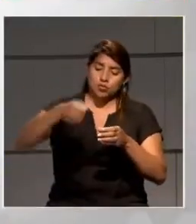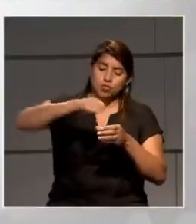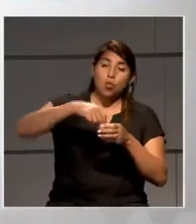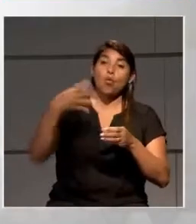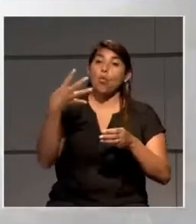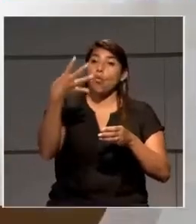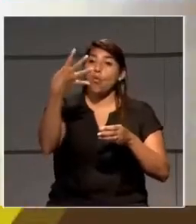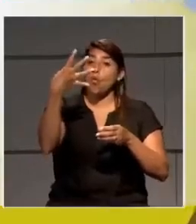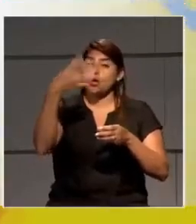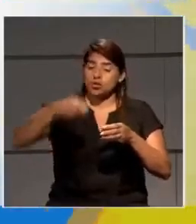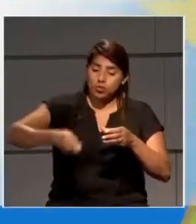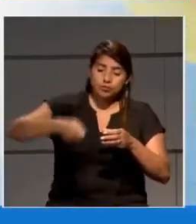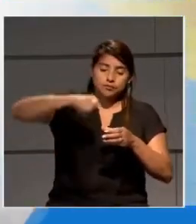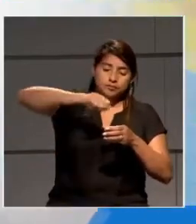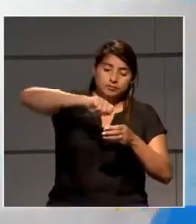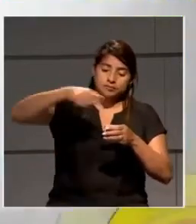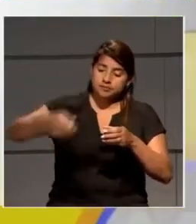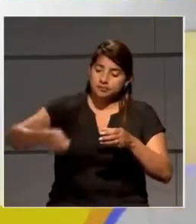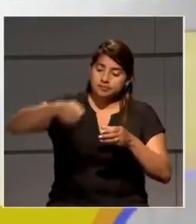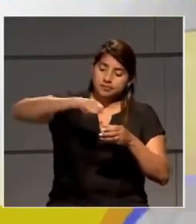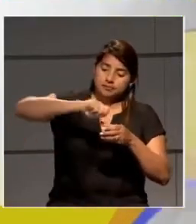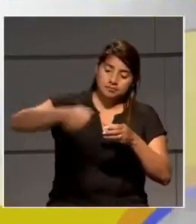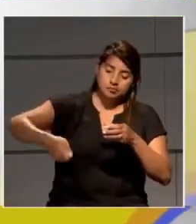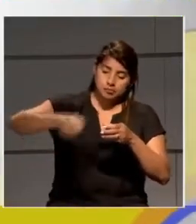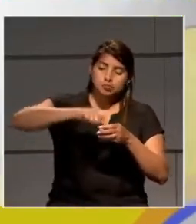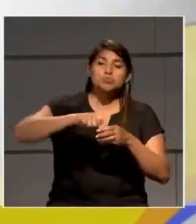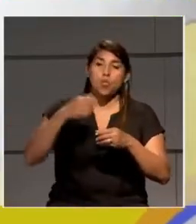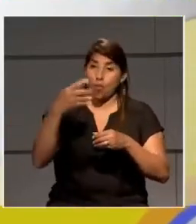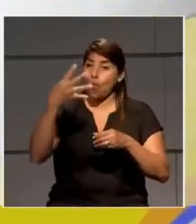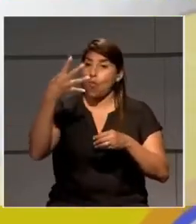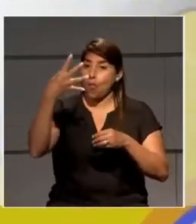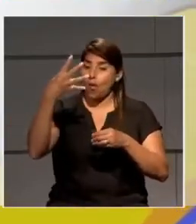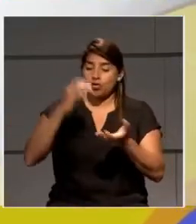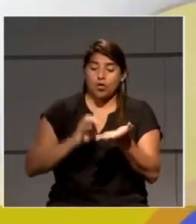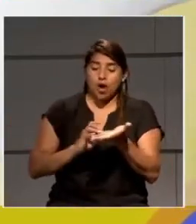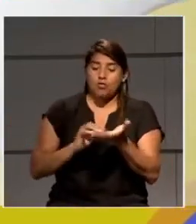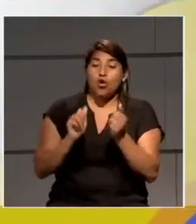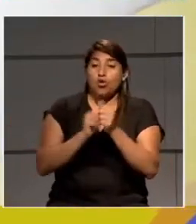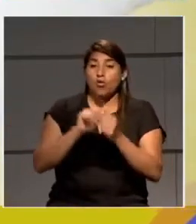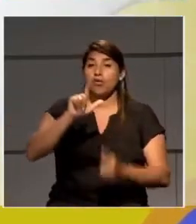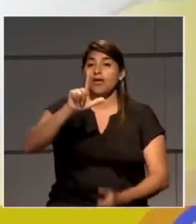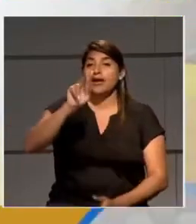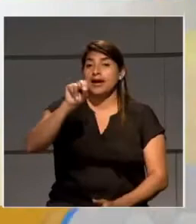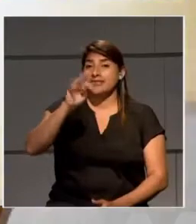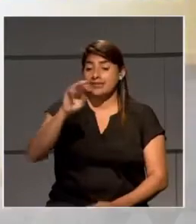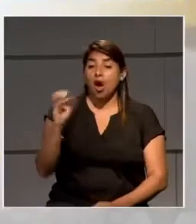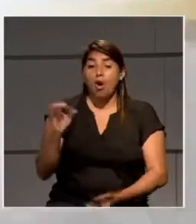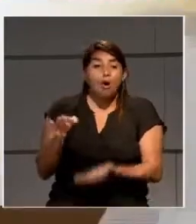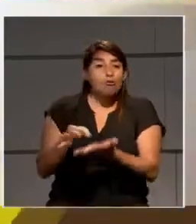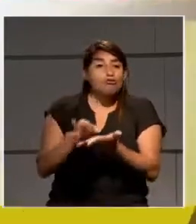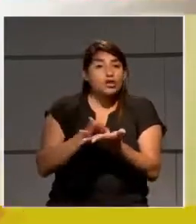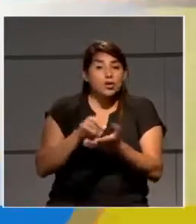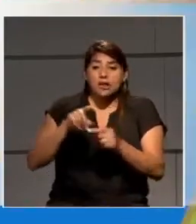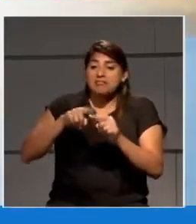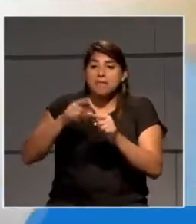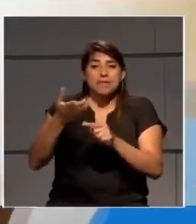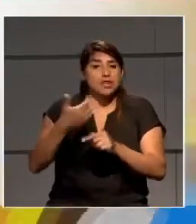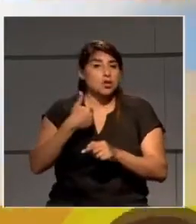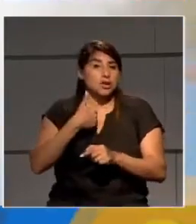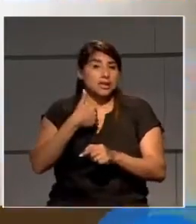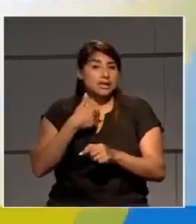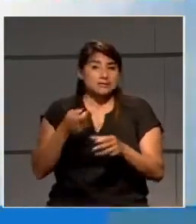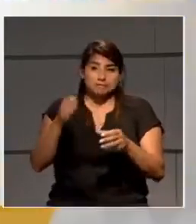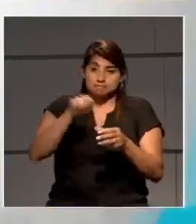cuatro cucharaditas entre el arroz y la... Ok, perfecto. Y las lentejas o los frijoles, no sé qué cosas tienes por ahí vos,